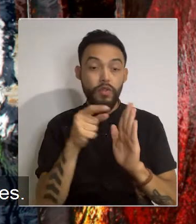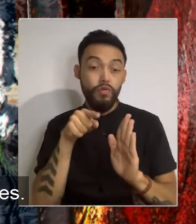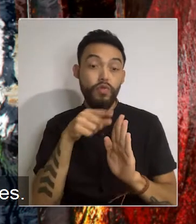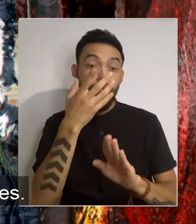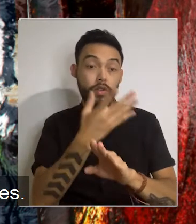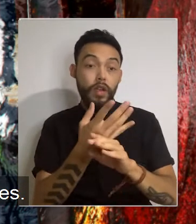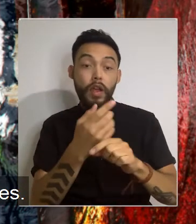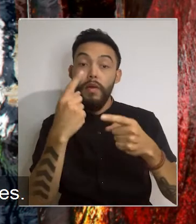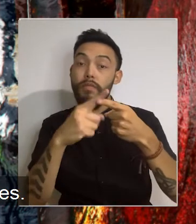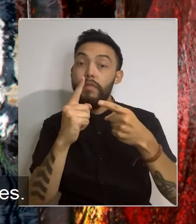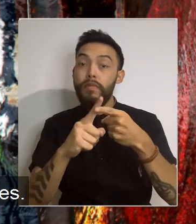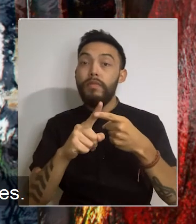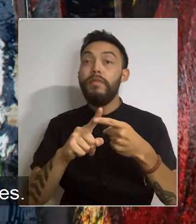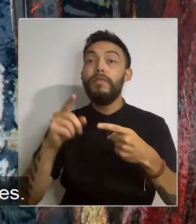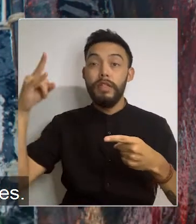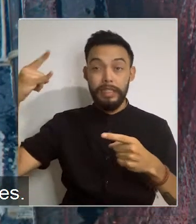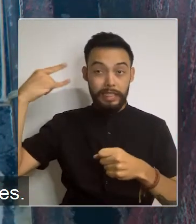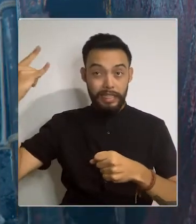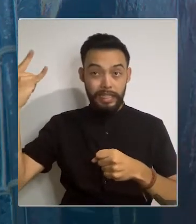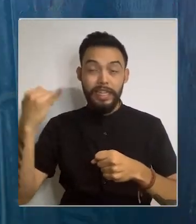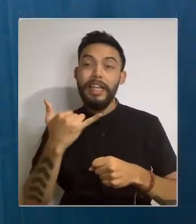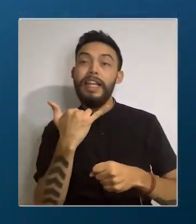las satelitales y convencionales.